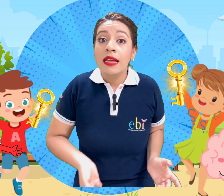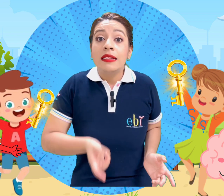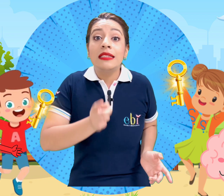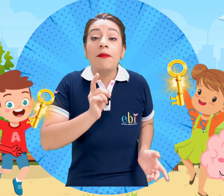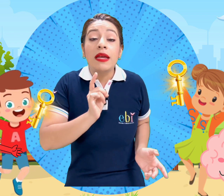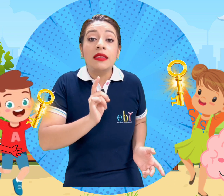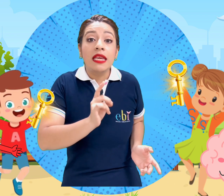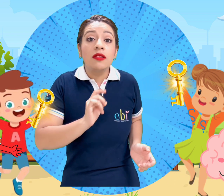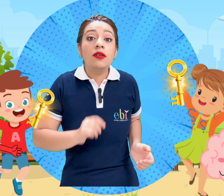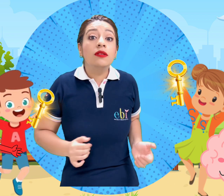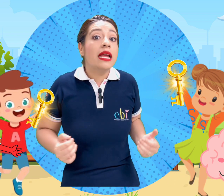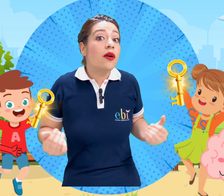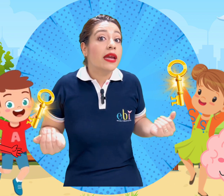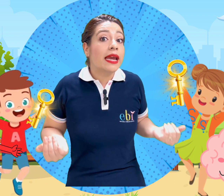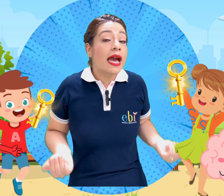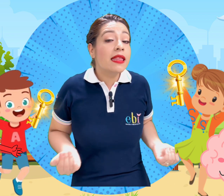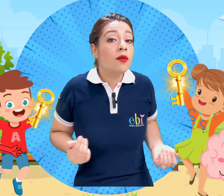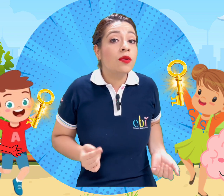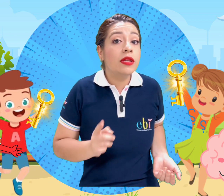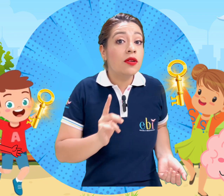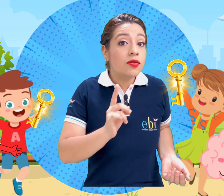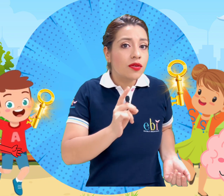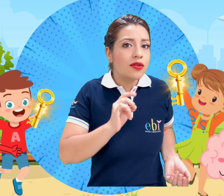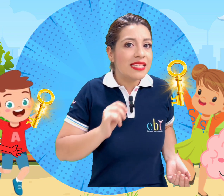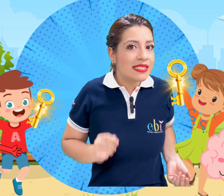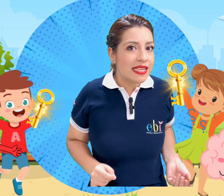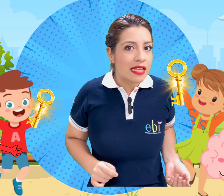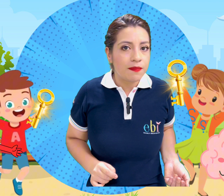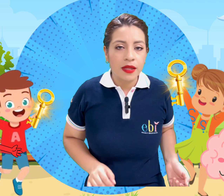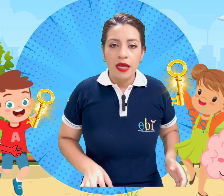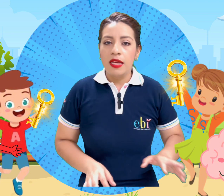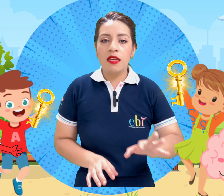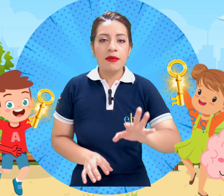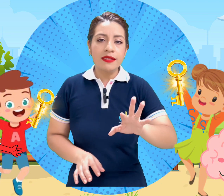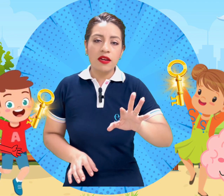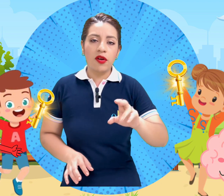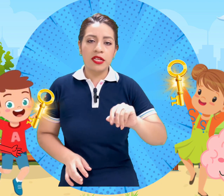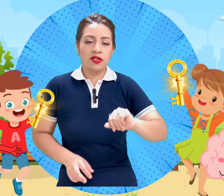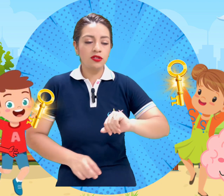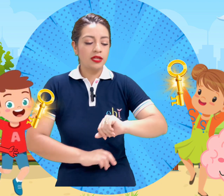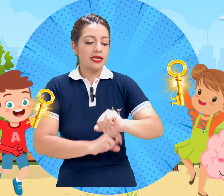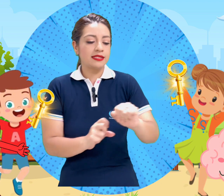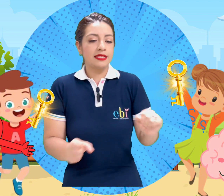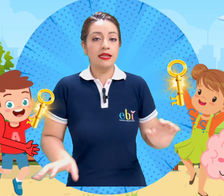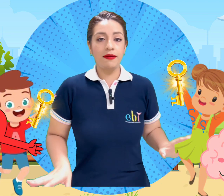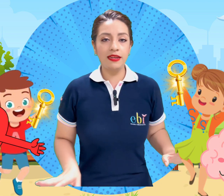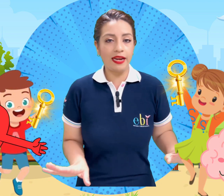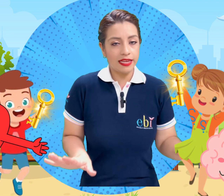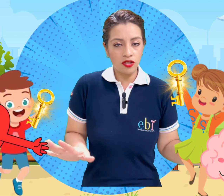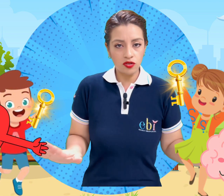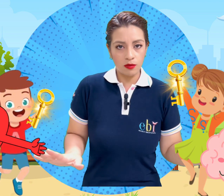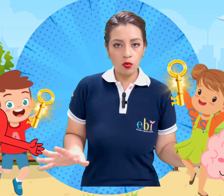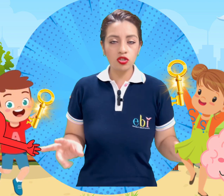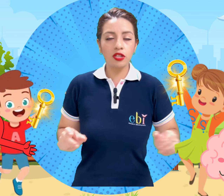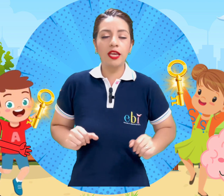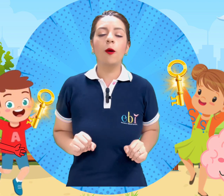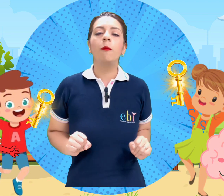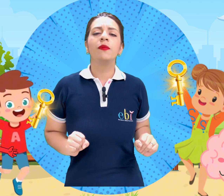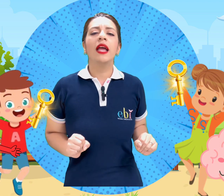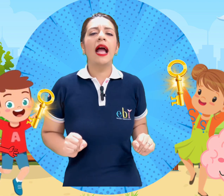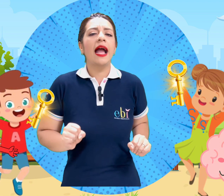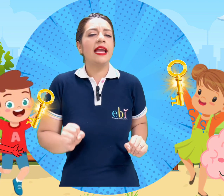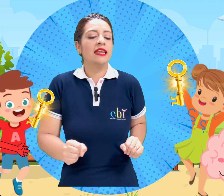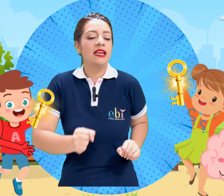mala, dependiendo de lo que cada uno de nosotros decida. Y Mr. Corazón, así saben, creyéndose mucho,